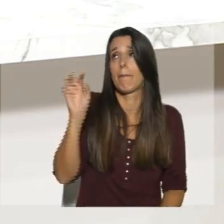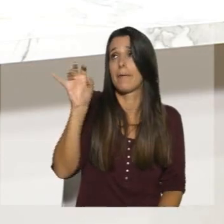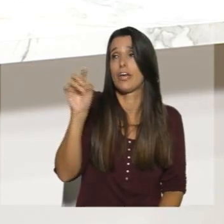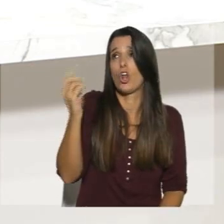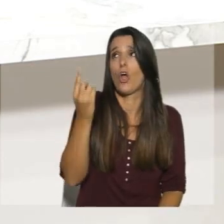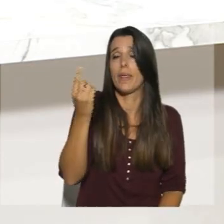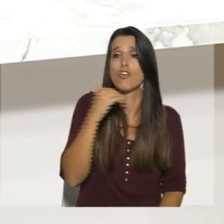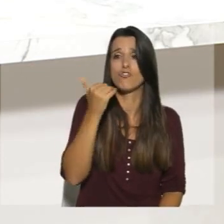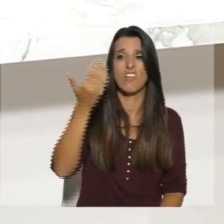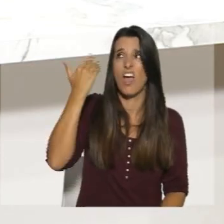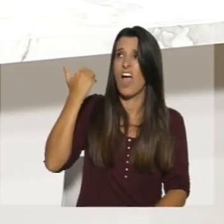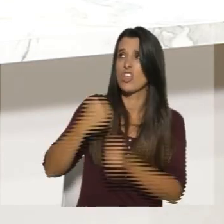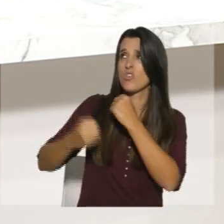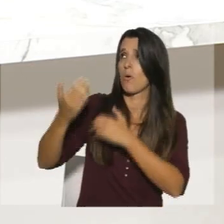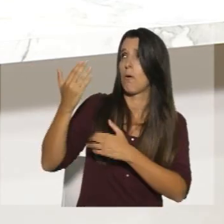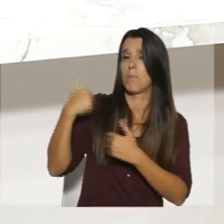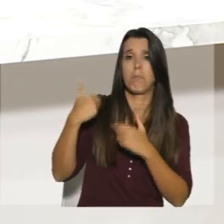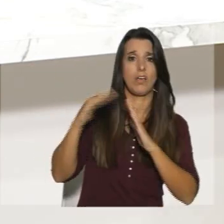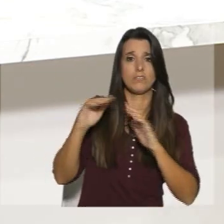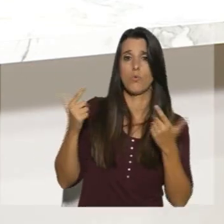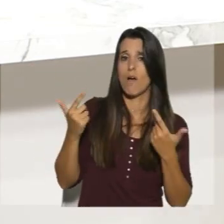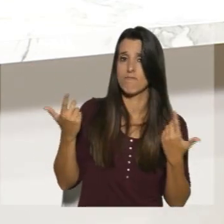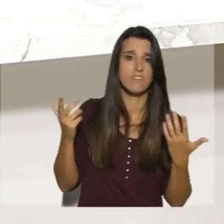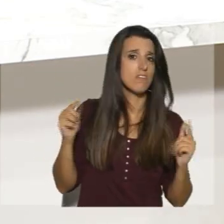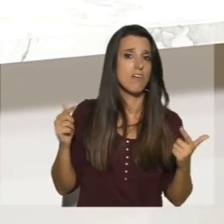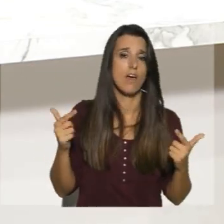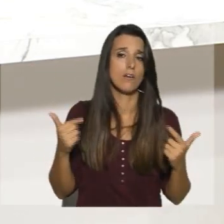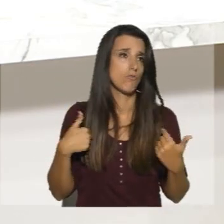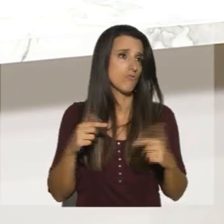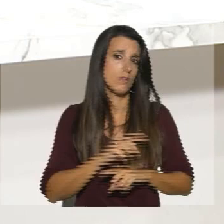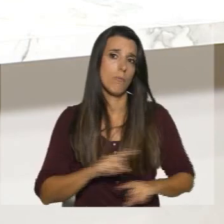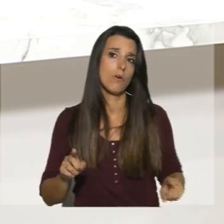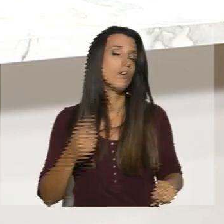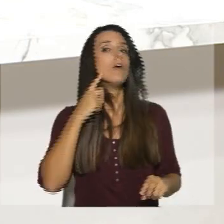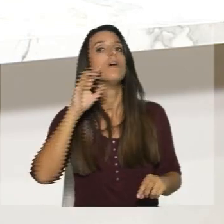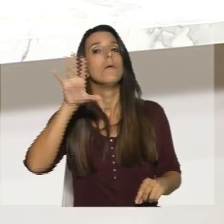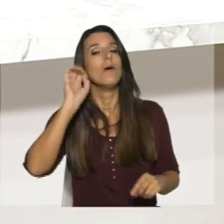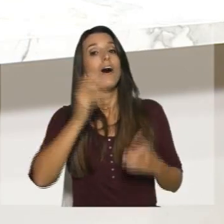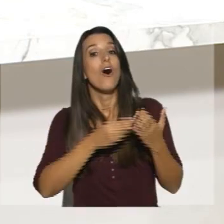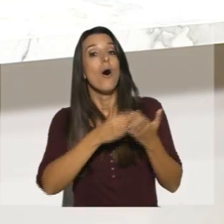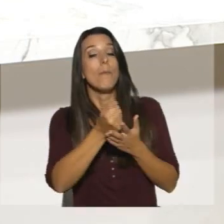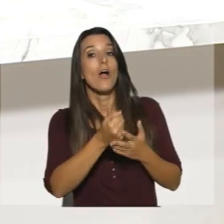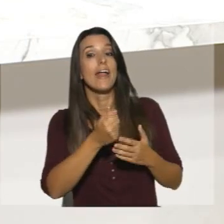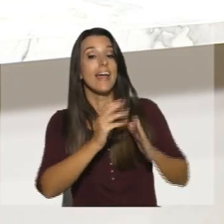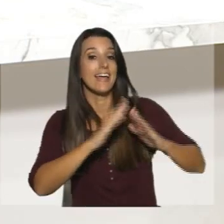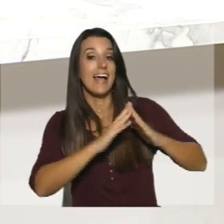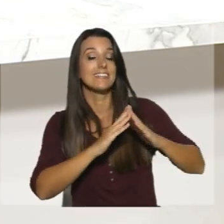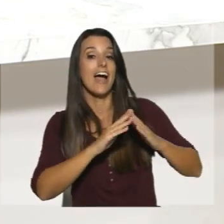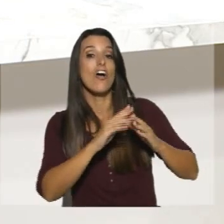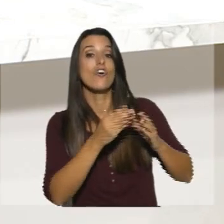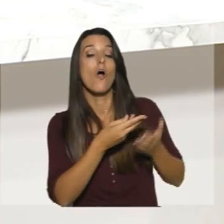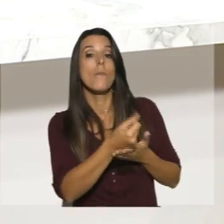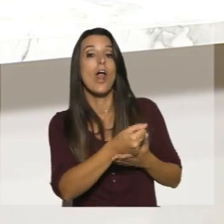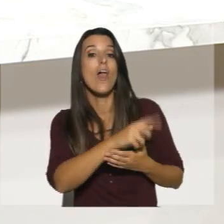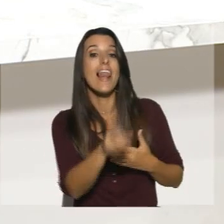no sé en qué año apareció el micro, pero al menos en mi casa no había. No, coincido. Sí, yo hasta me acuerdo cuando compraron la lavadora, la lavarropa. Claro. ¿No?